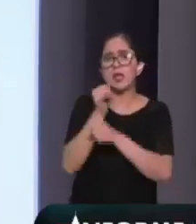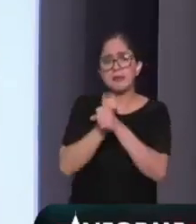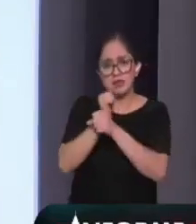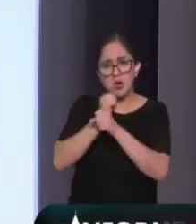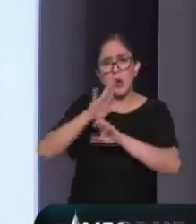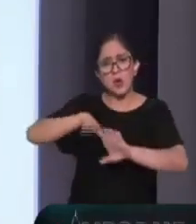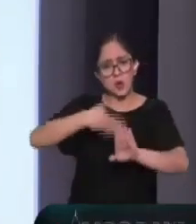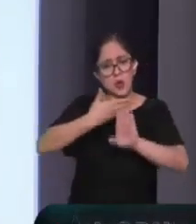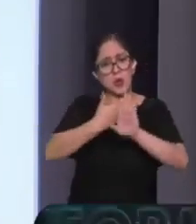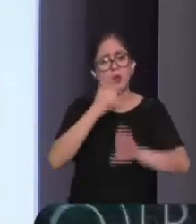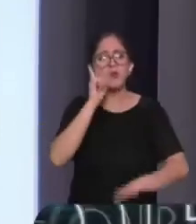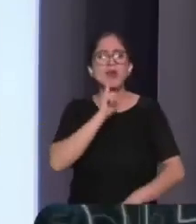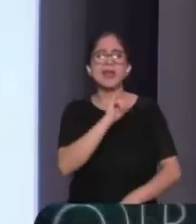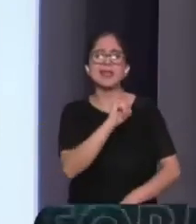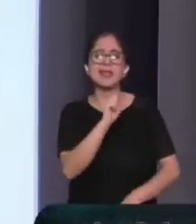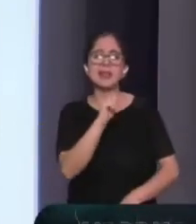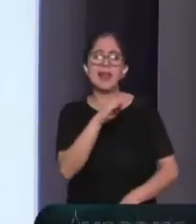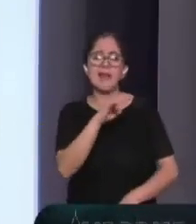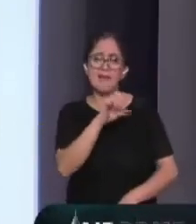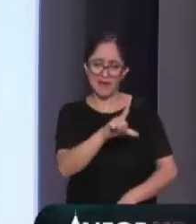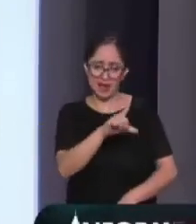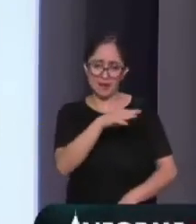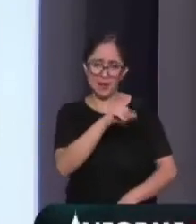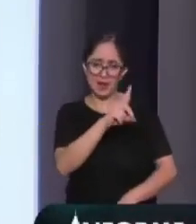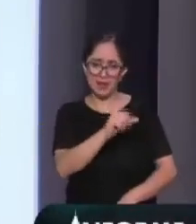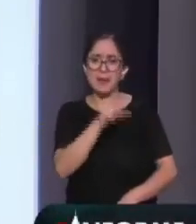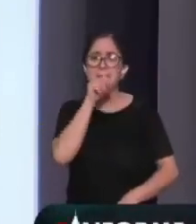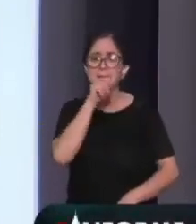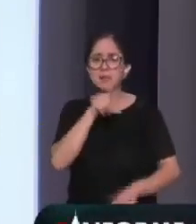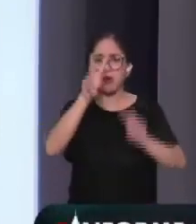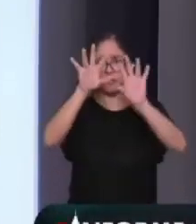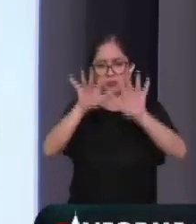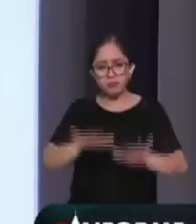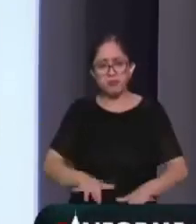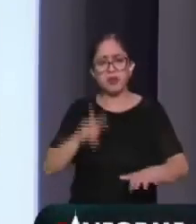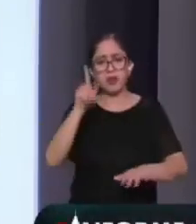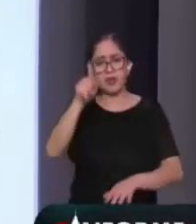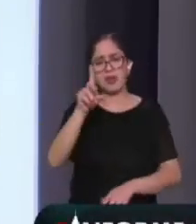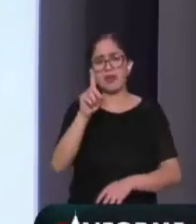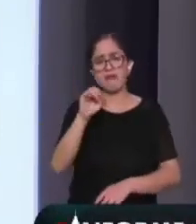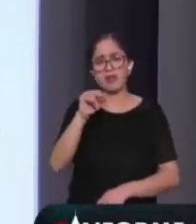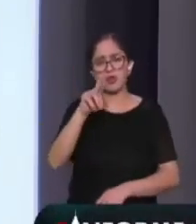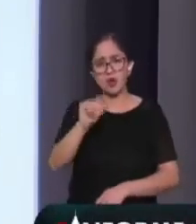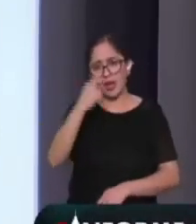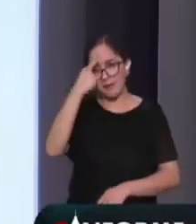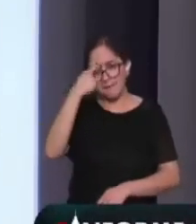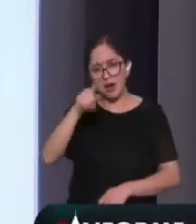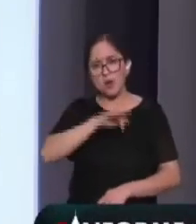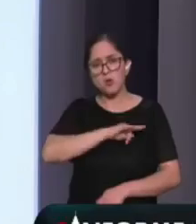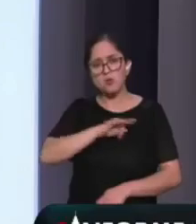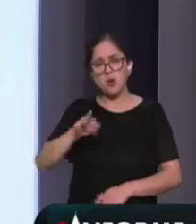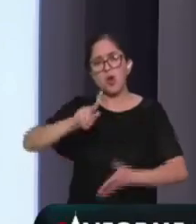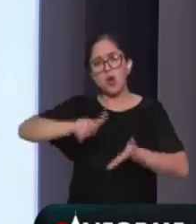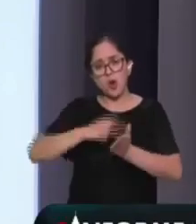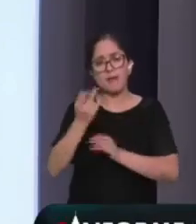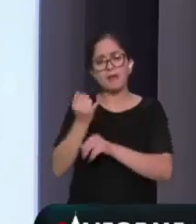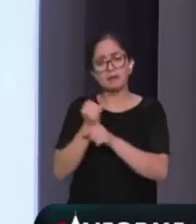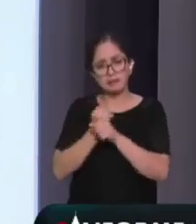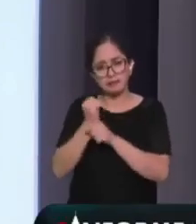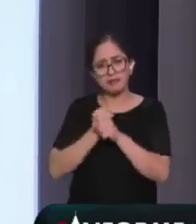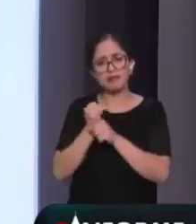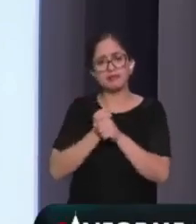contra Isabel Miranda de Wallace y parte del contenido de la acusación que presentó la Defensoría Pública para solicitar la apertura de esta